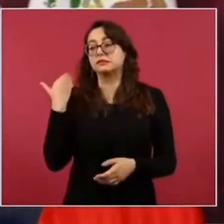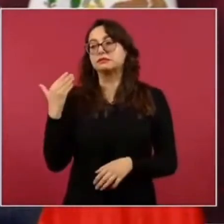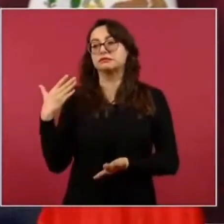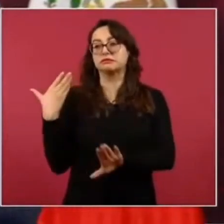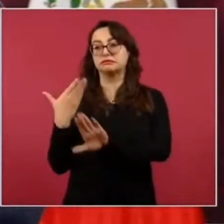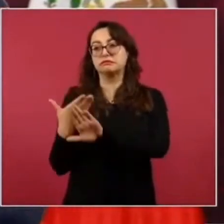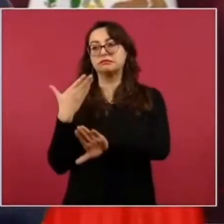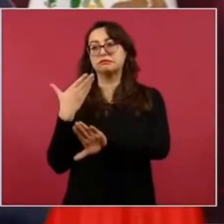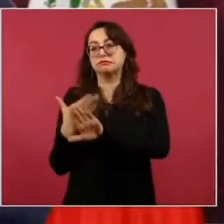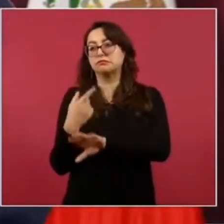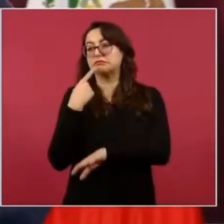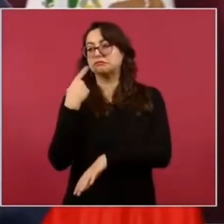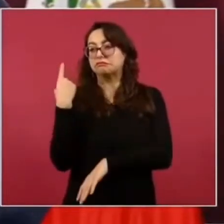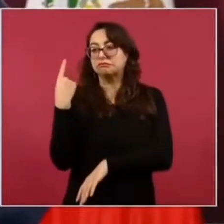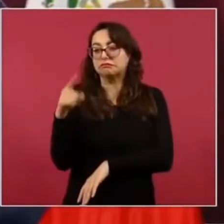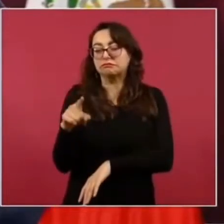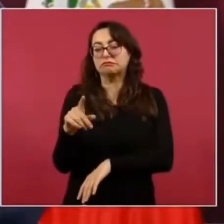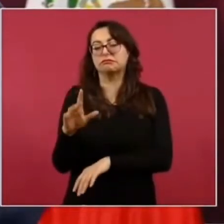Tiene un nombre